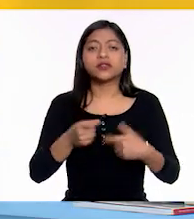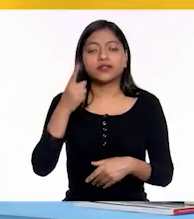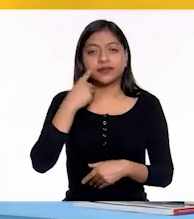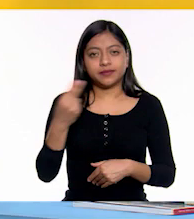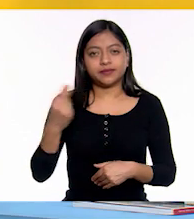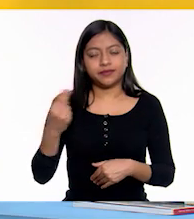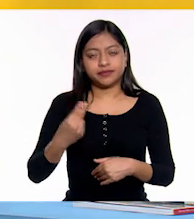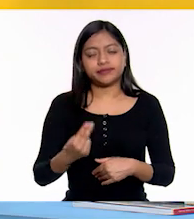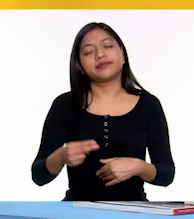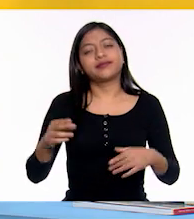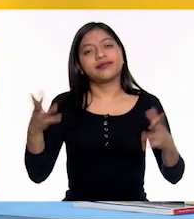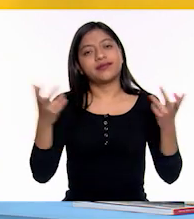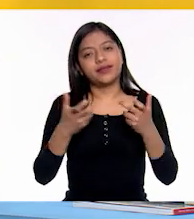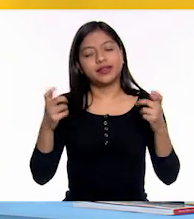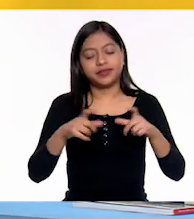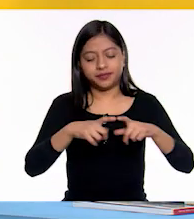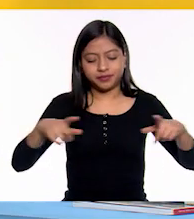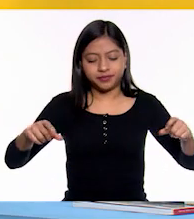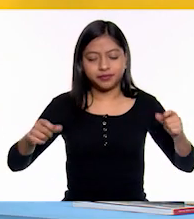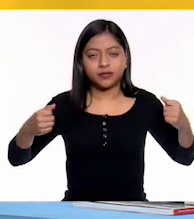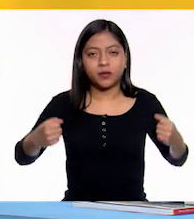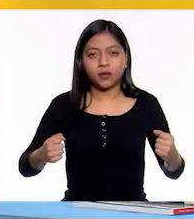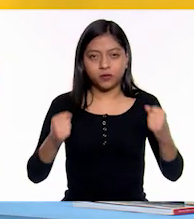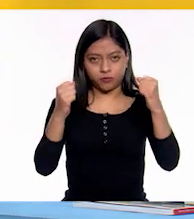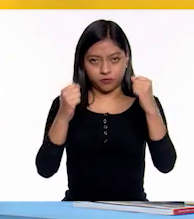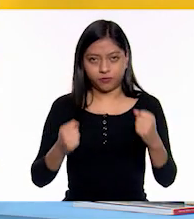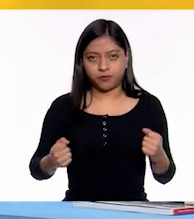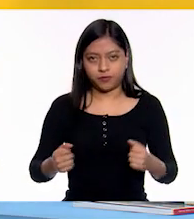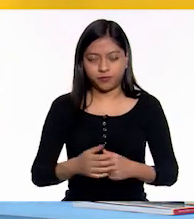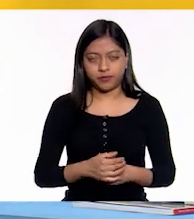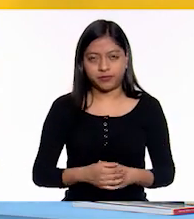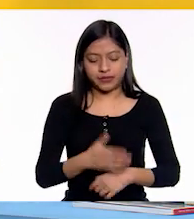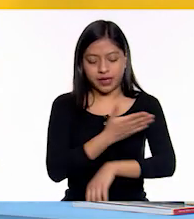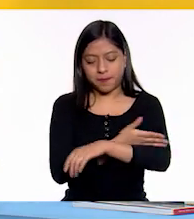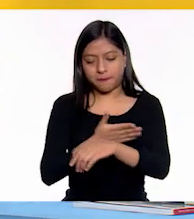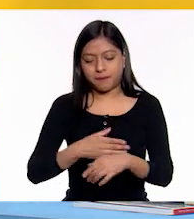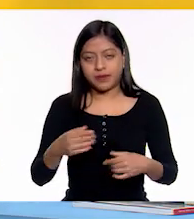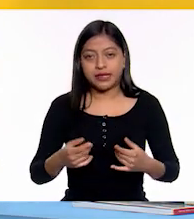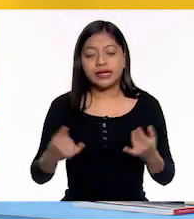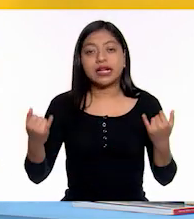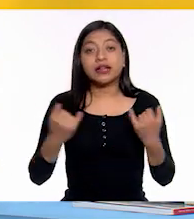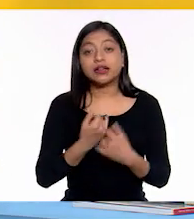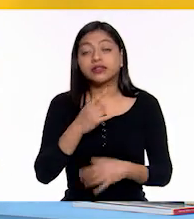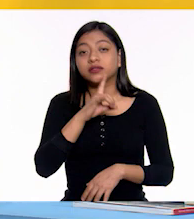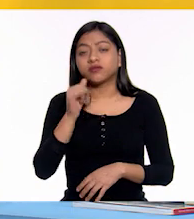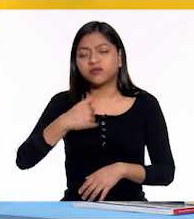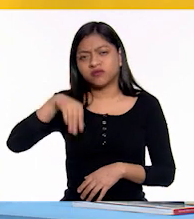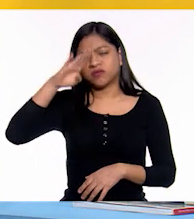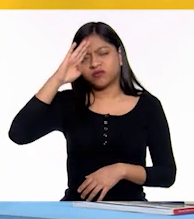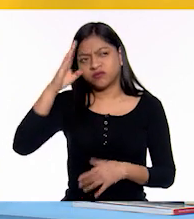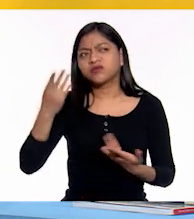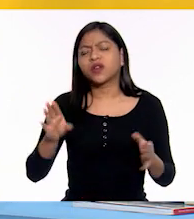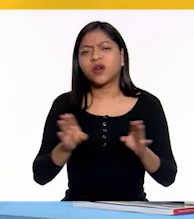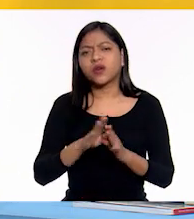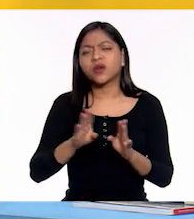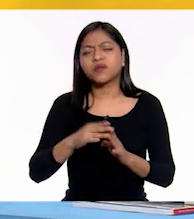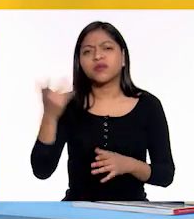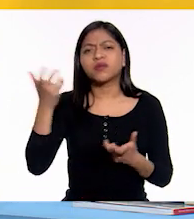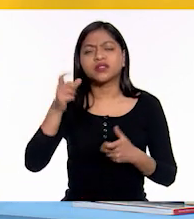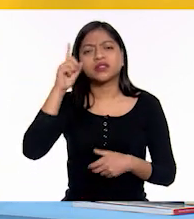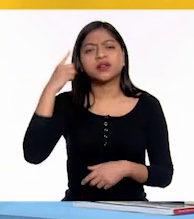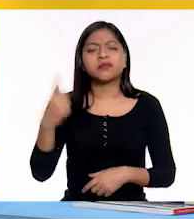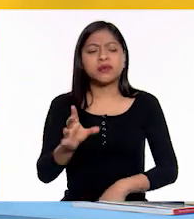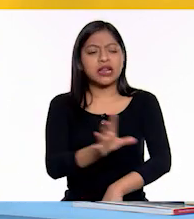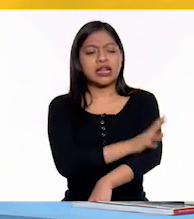armar un columpio con los palillos y la tabla, ¿no? Y pues luego debemos pensar en una forma de aprovechar la